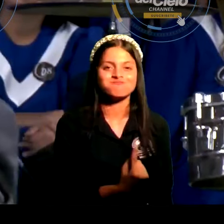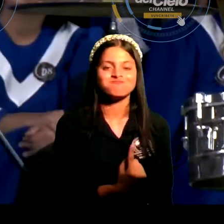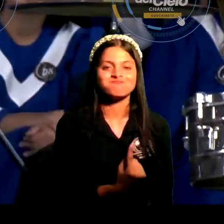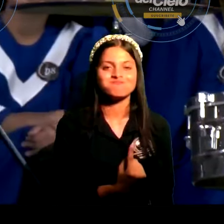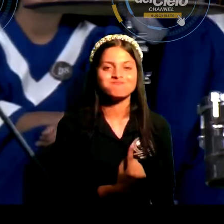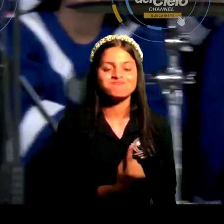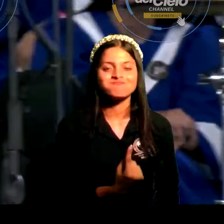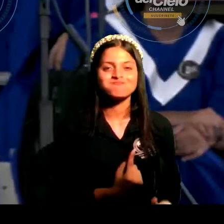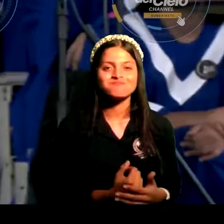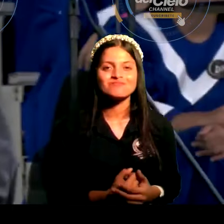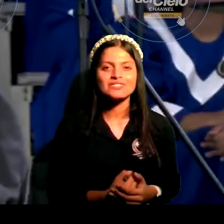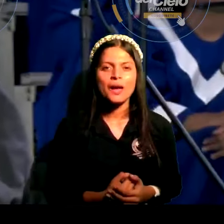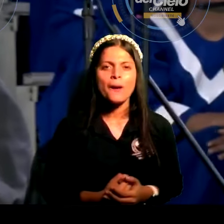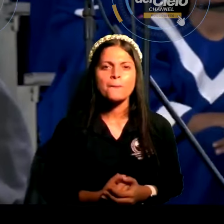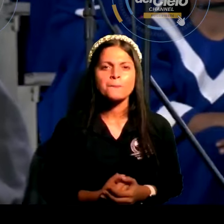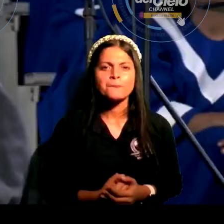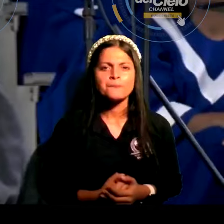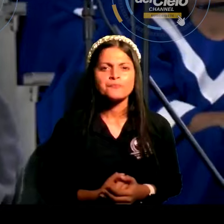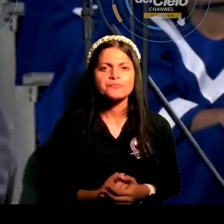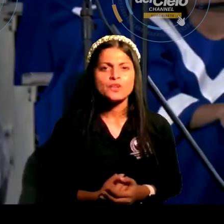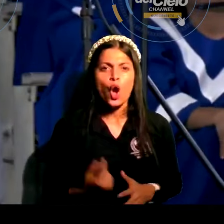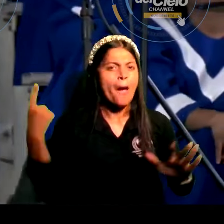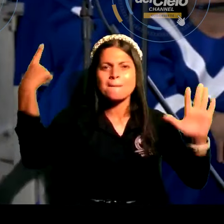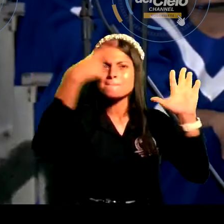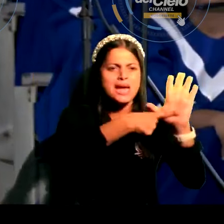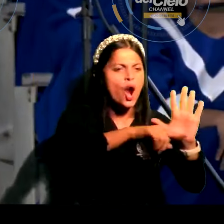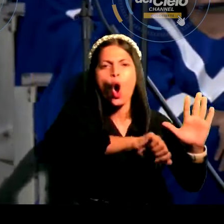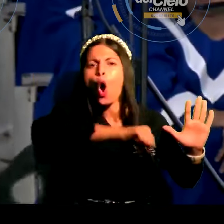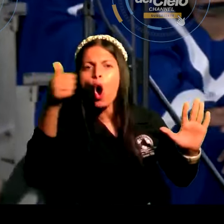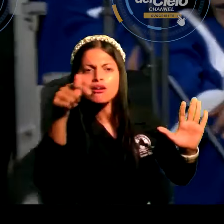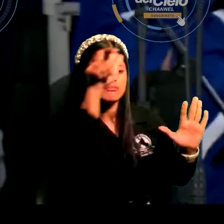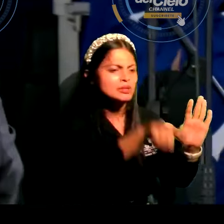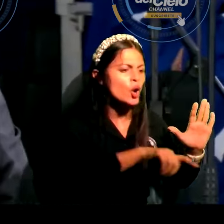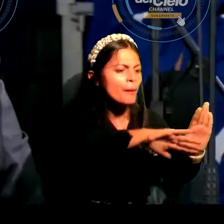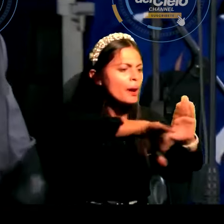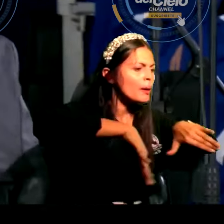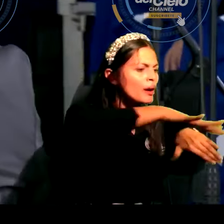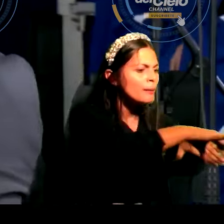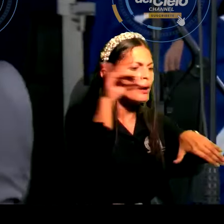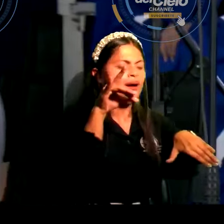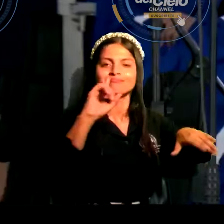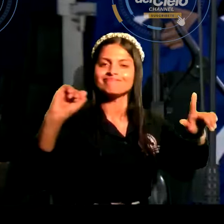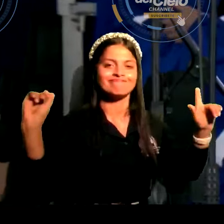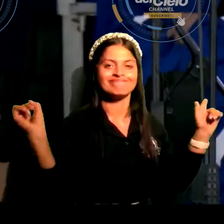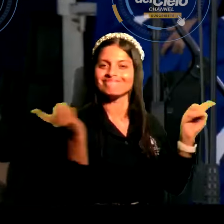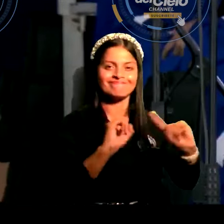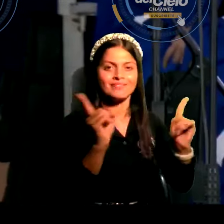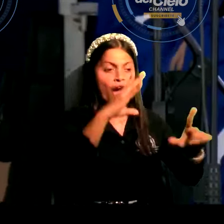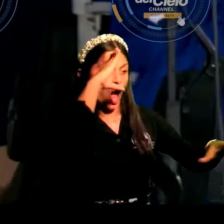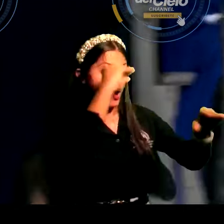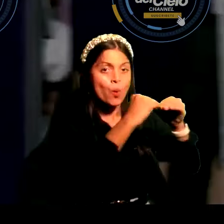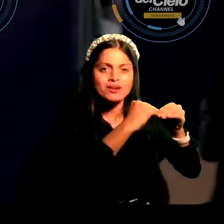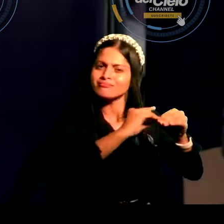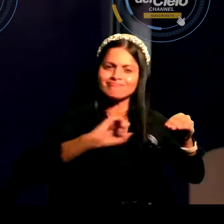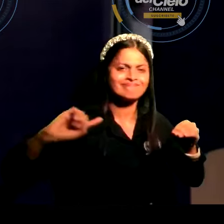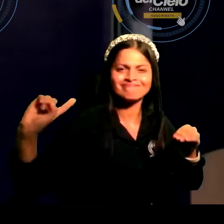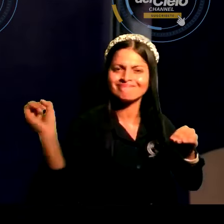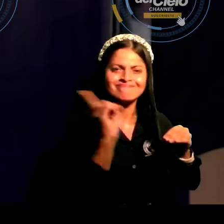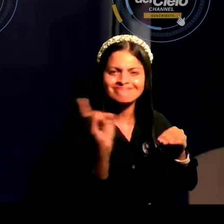No es que iba a mandar a otro. No es que se iba a poner de acuerdo con otro allá en la eternidad.